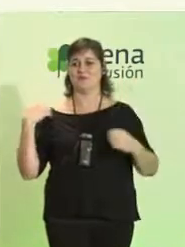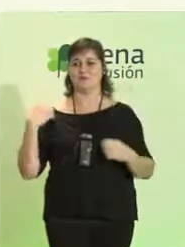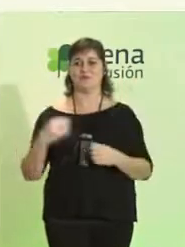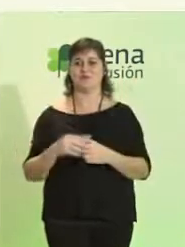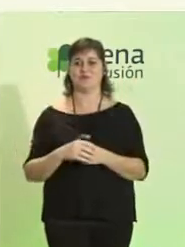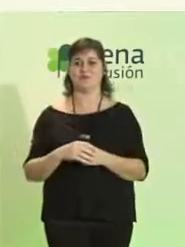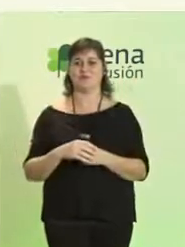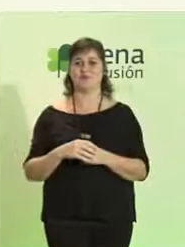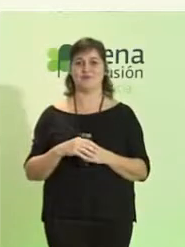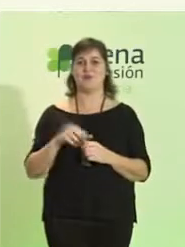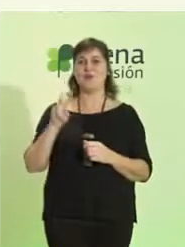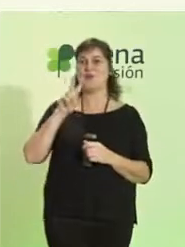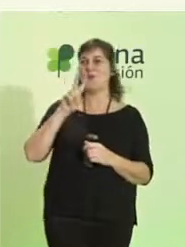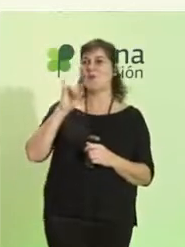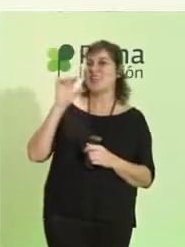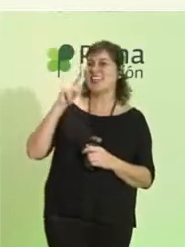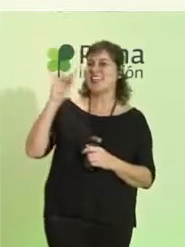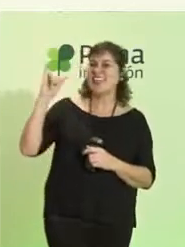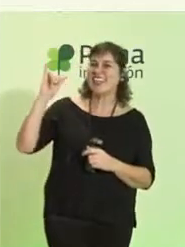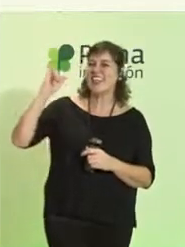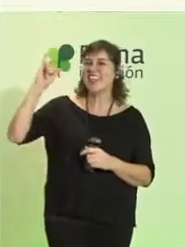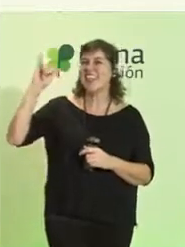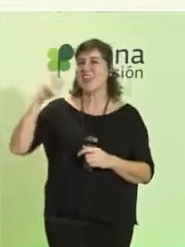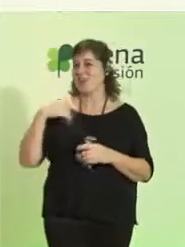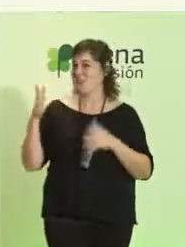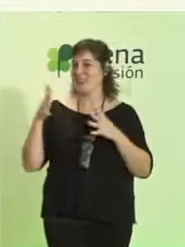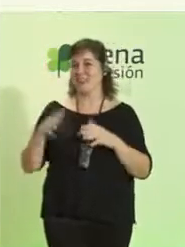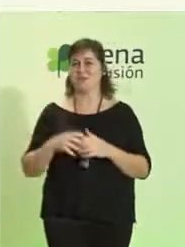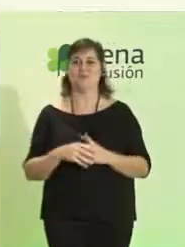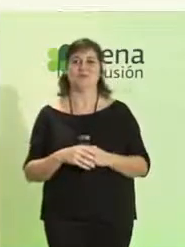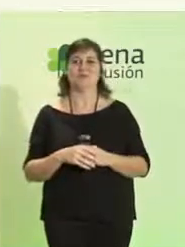Me ha encantado ese momento. Tres y...